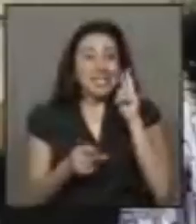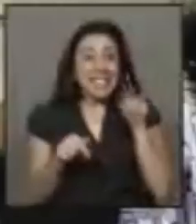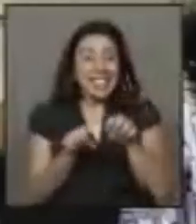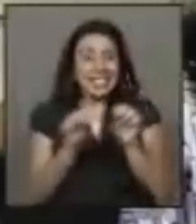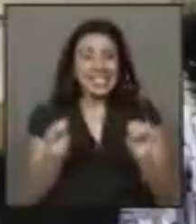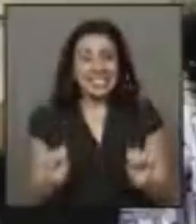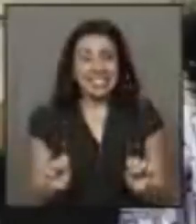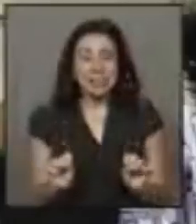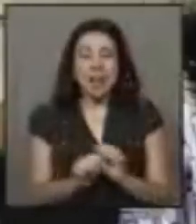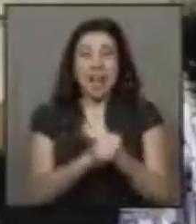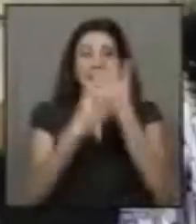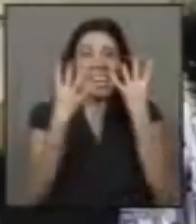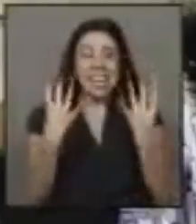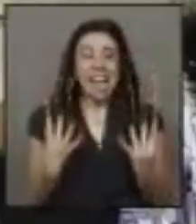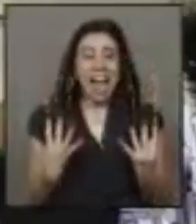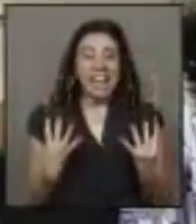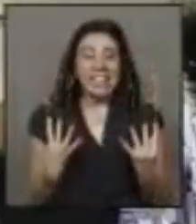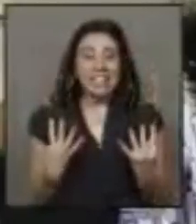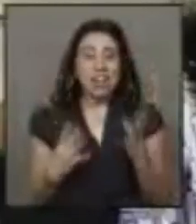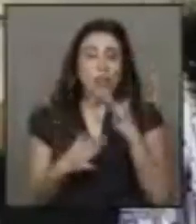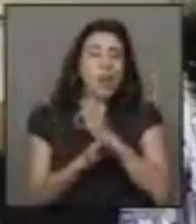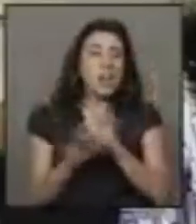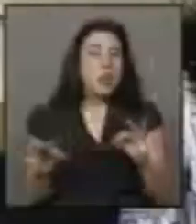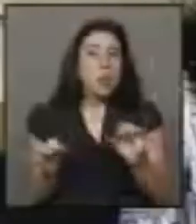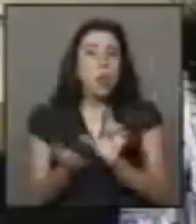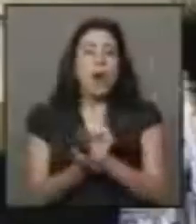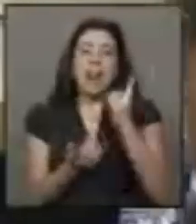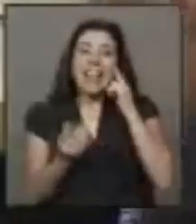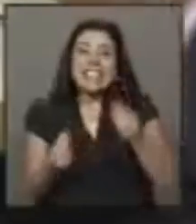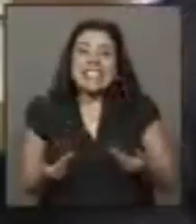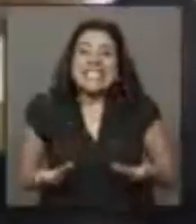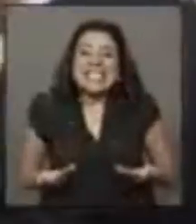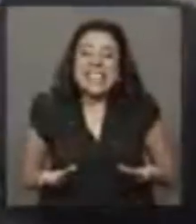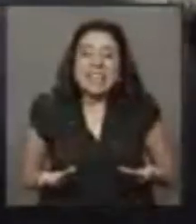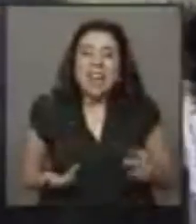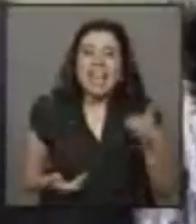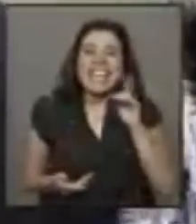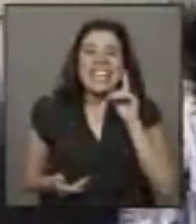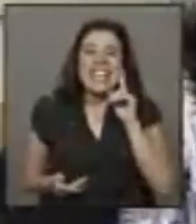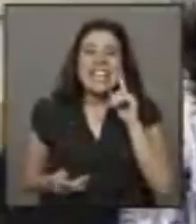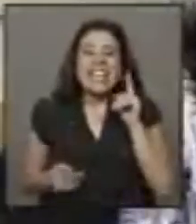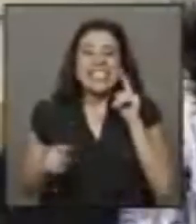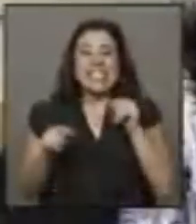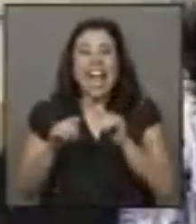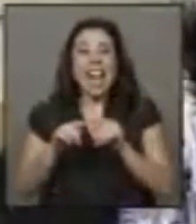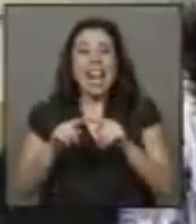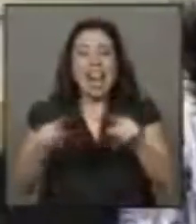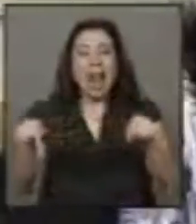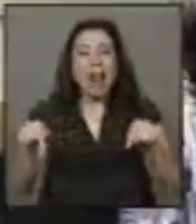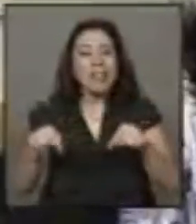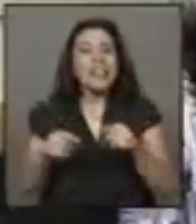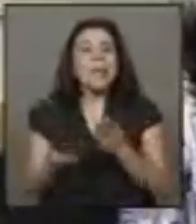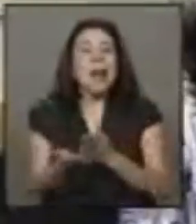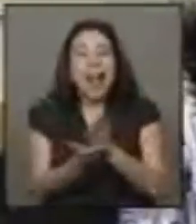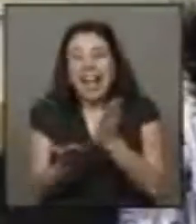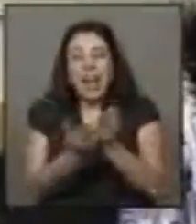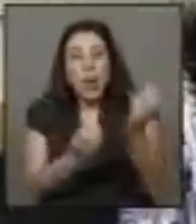sistema, las cárceles no tienen ningún espacio que sirva para eso. Quienes están en los módulos laborales son más